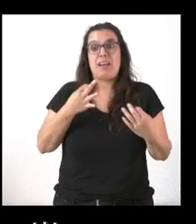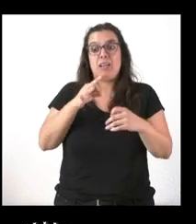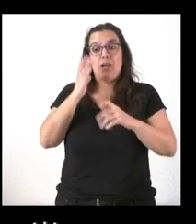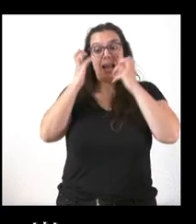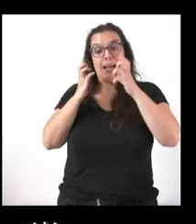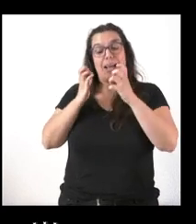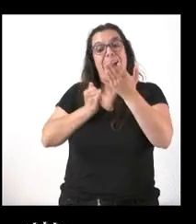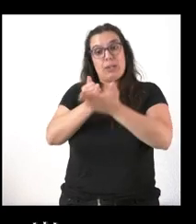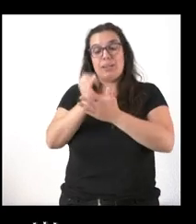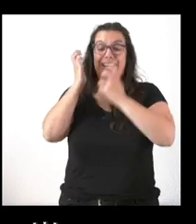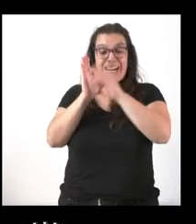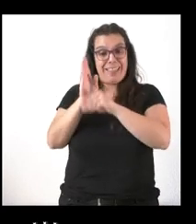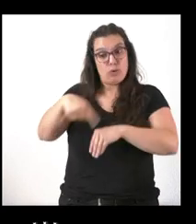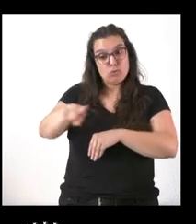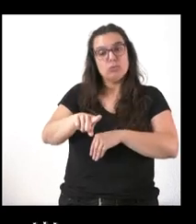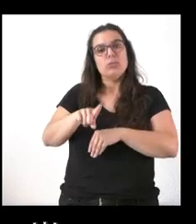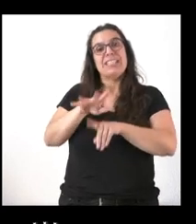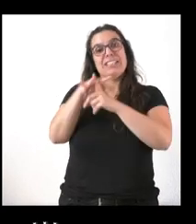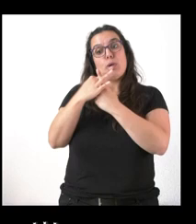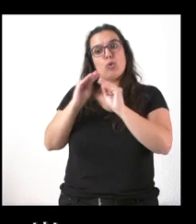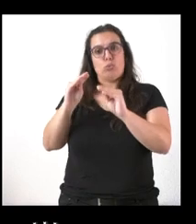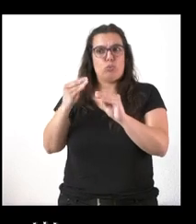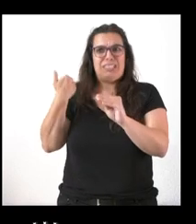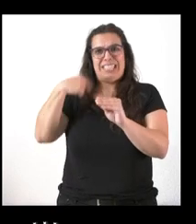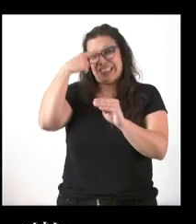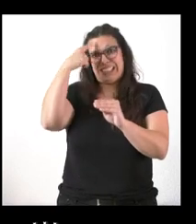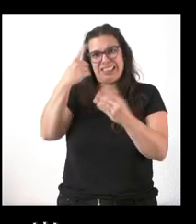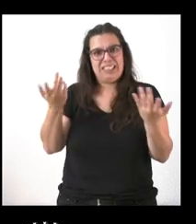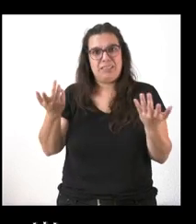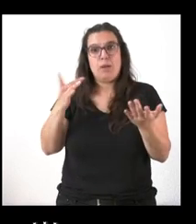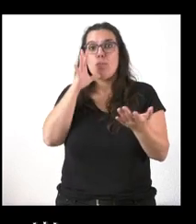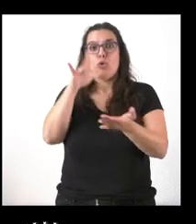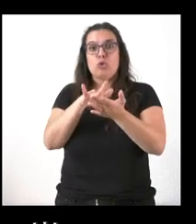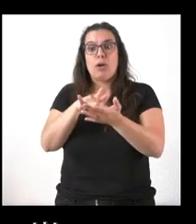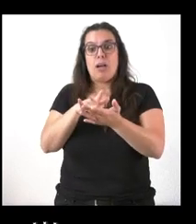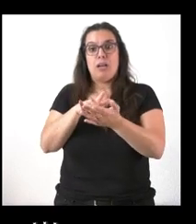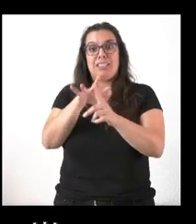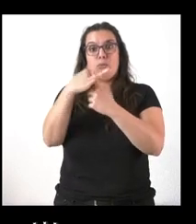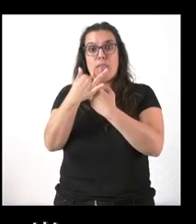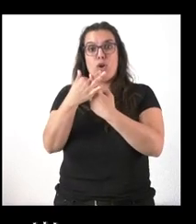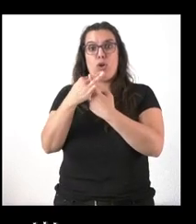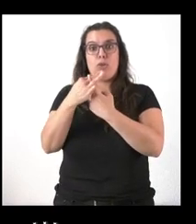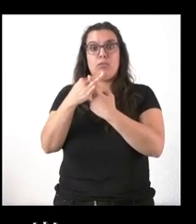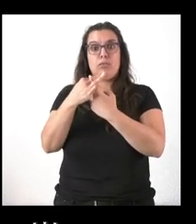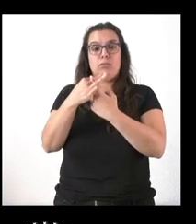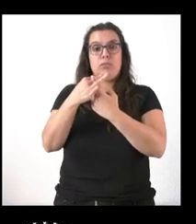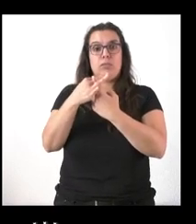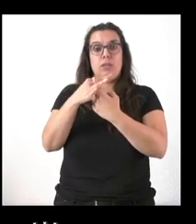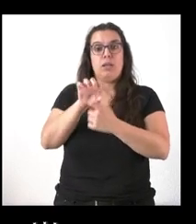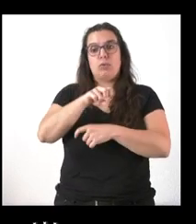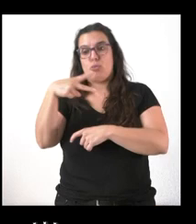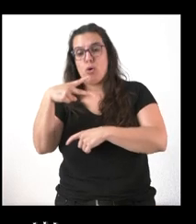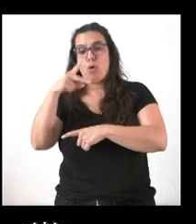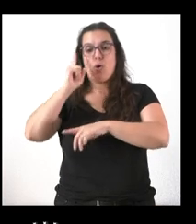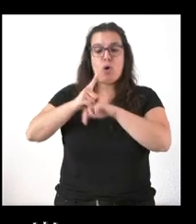de los ganaderos en este caso es bien conocida ya que se ha vuelto a la situación anterior a todo toda la resolución